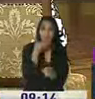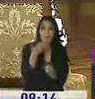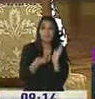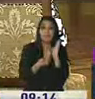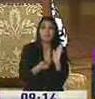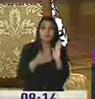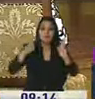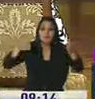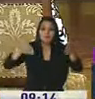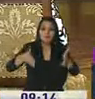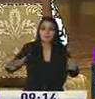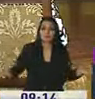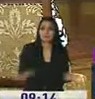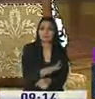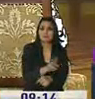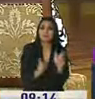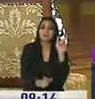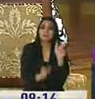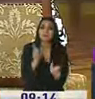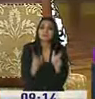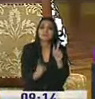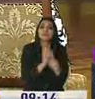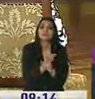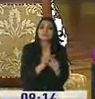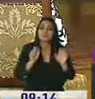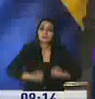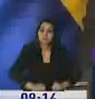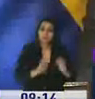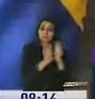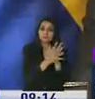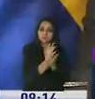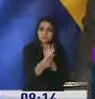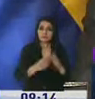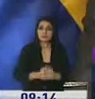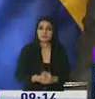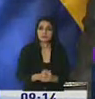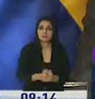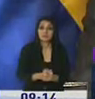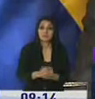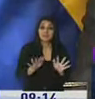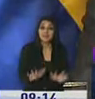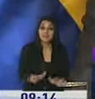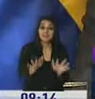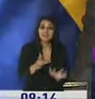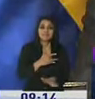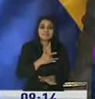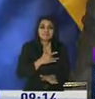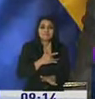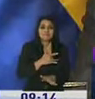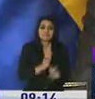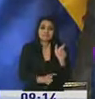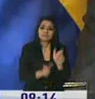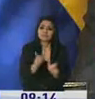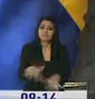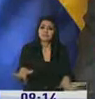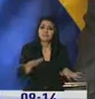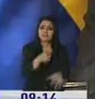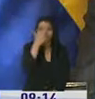de atención integral a personas con discapacidad. Con ese olfato, decimos nosotros, que tienen las personas